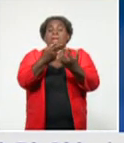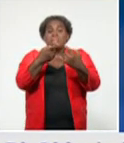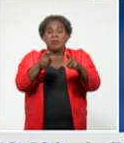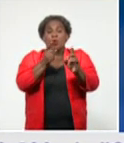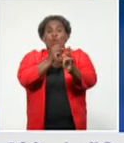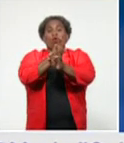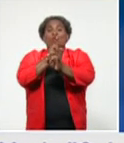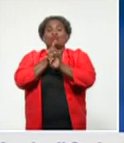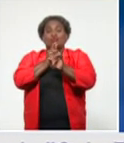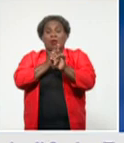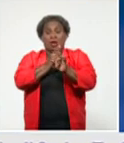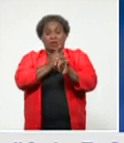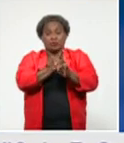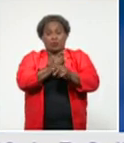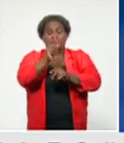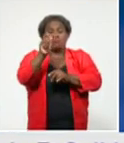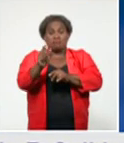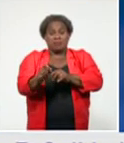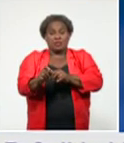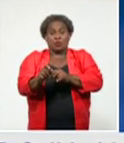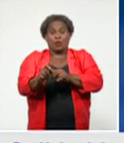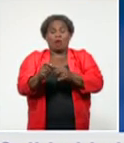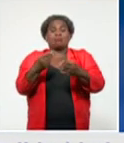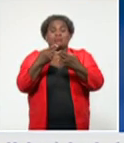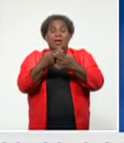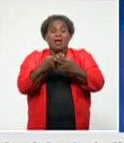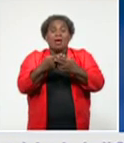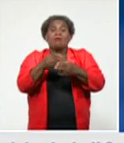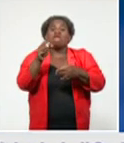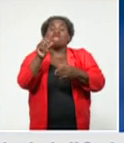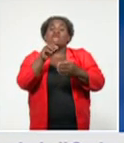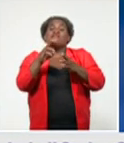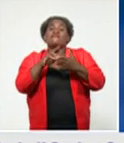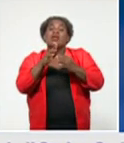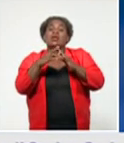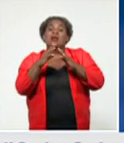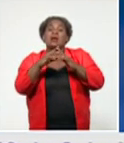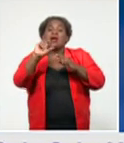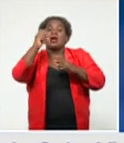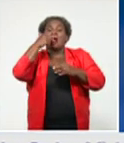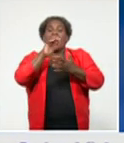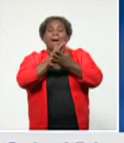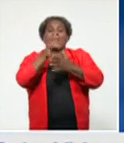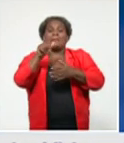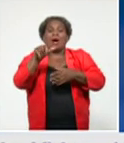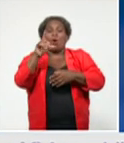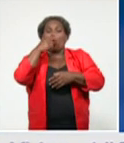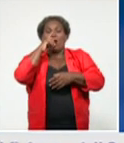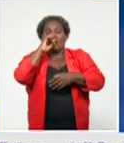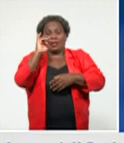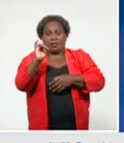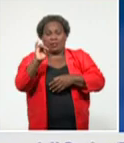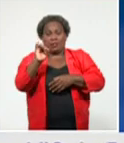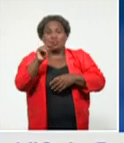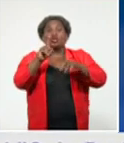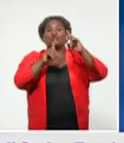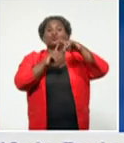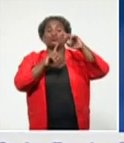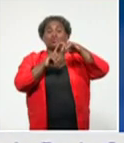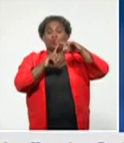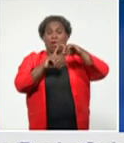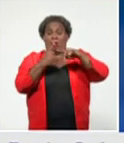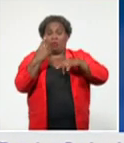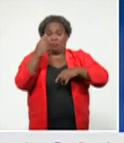confirmado en el evento de Camajuaní. Y en Las Tunas se confirma un caso que